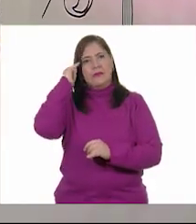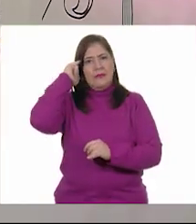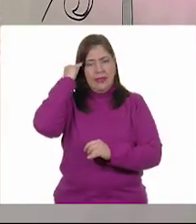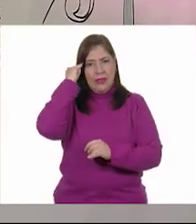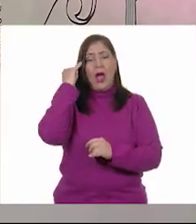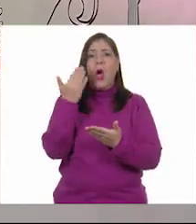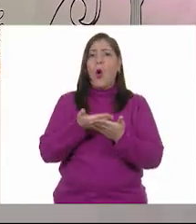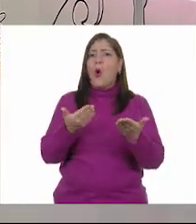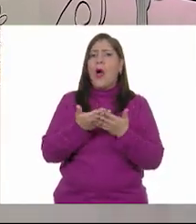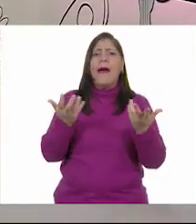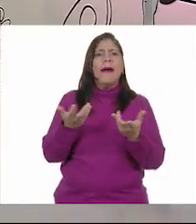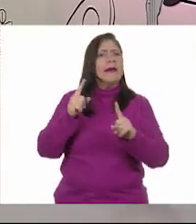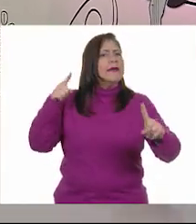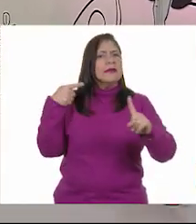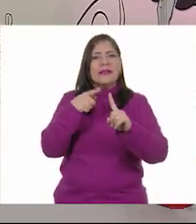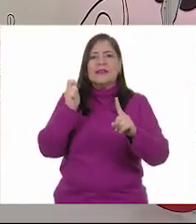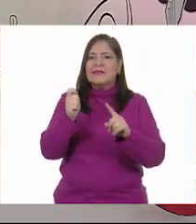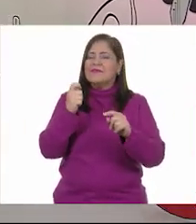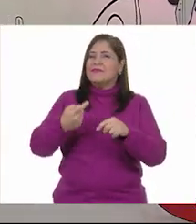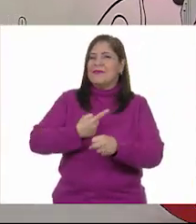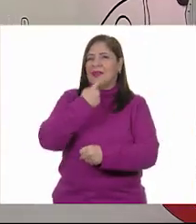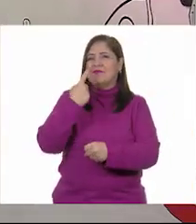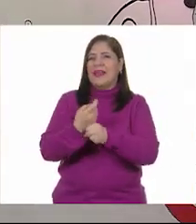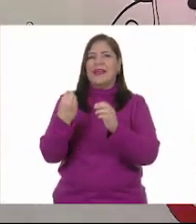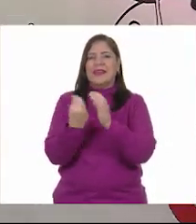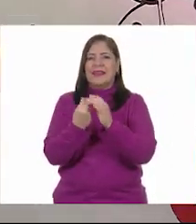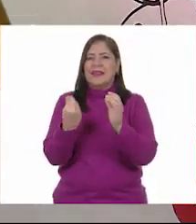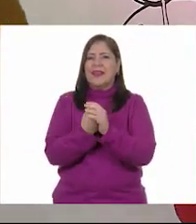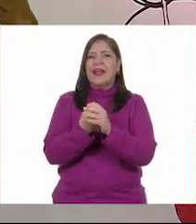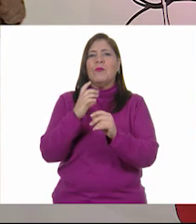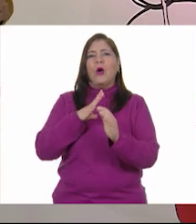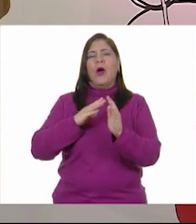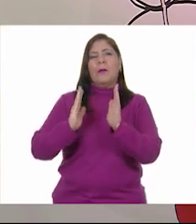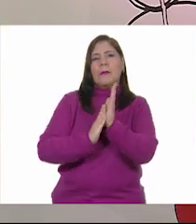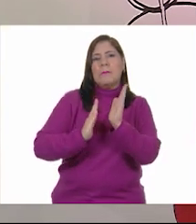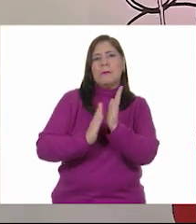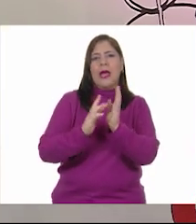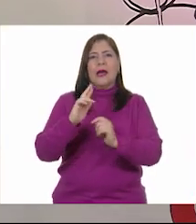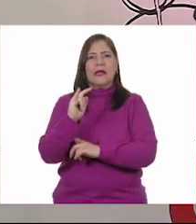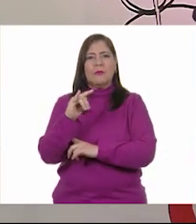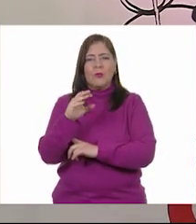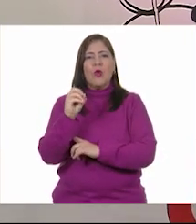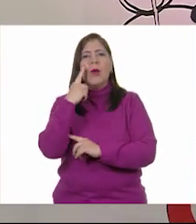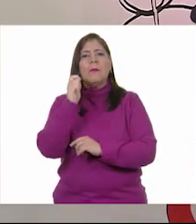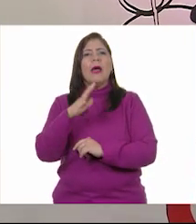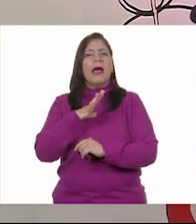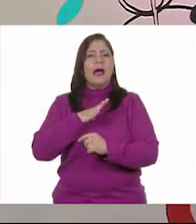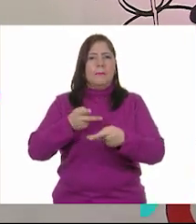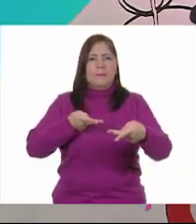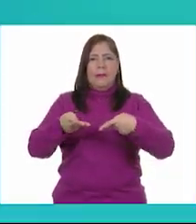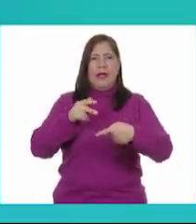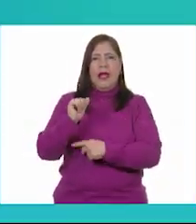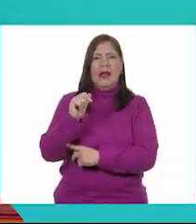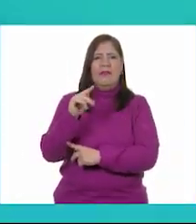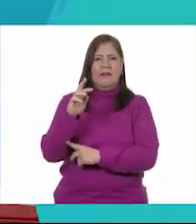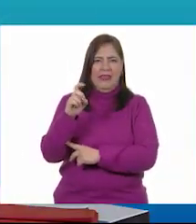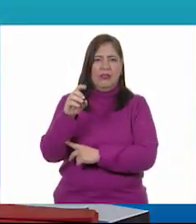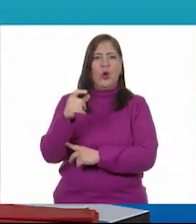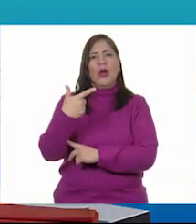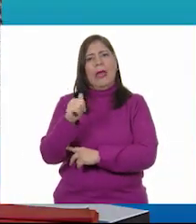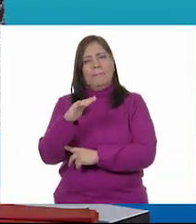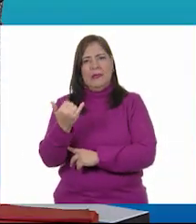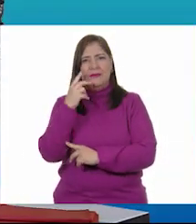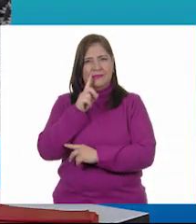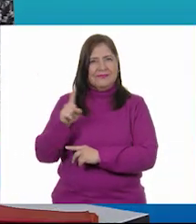vamos a hacer ahora? Nos vamos a nuestra primera clase, que es la clase de ritmo que tiene preparado Alfredo y Gaby. ¡Adelante!